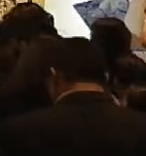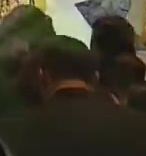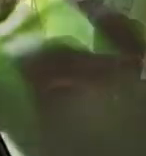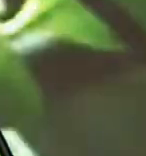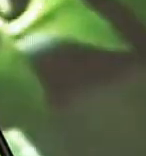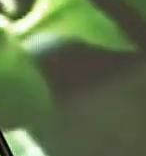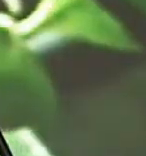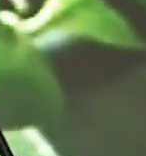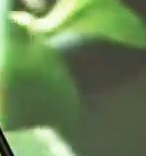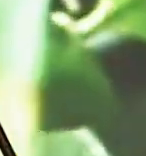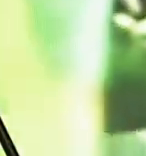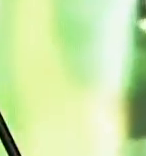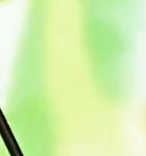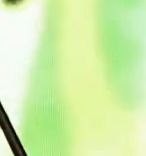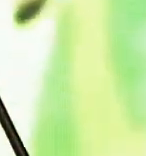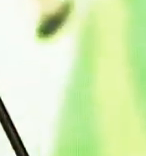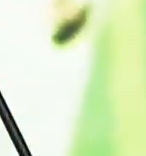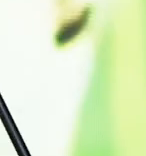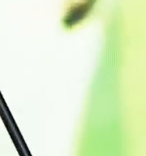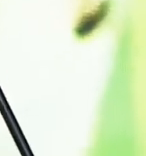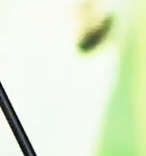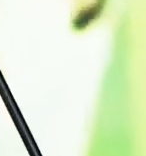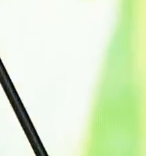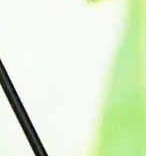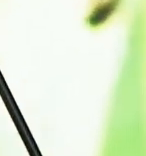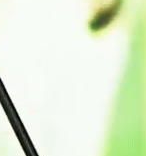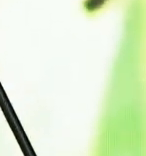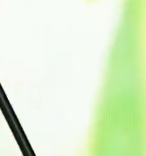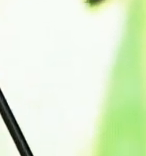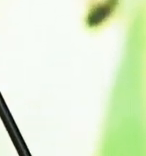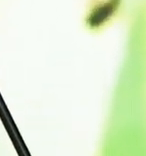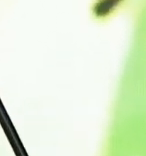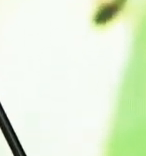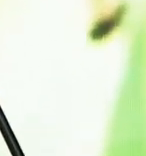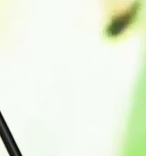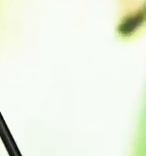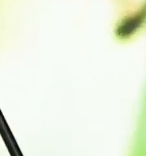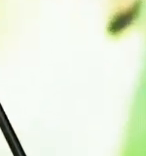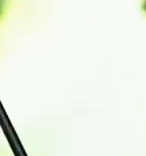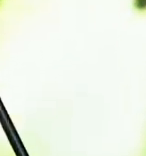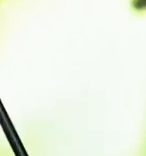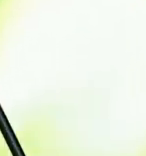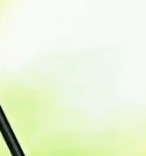Yo los amo a todos y a mi país.